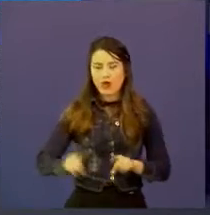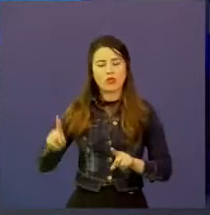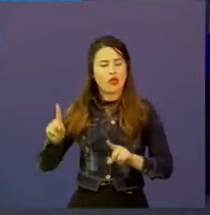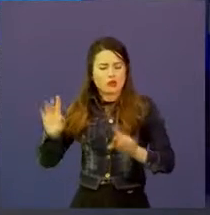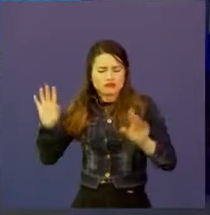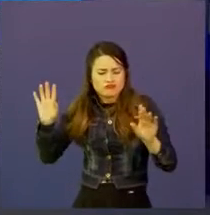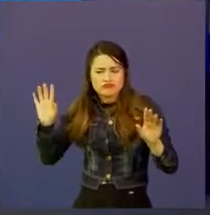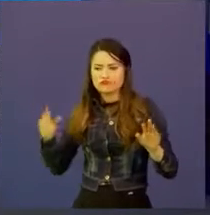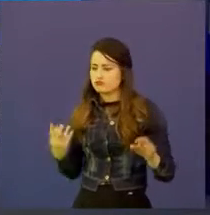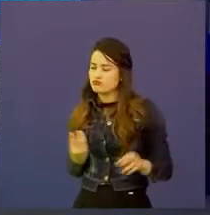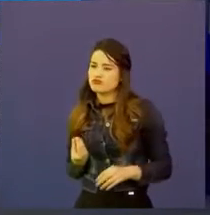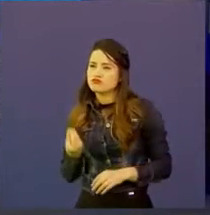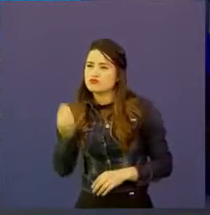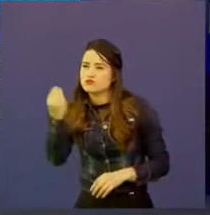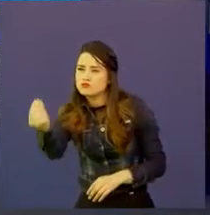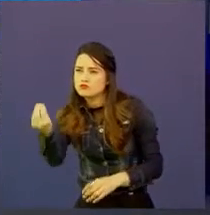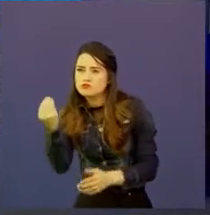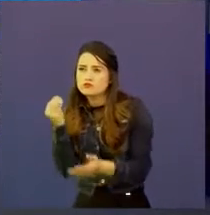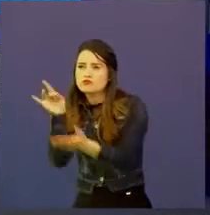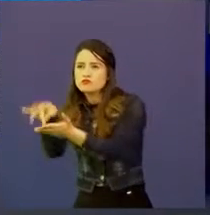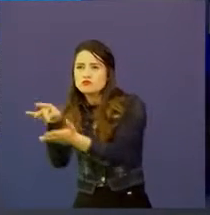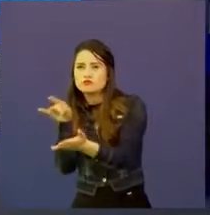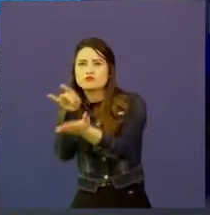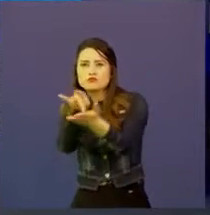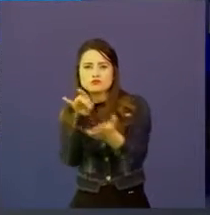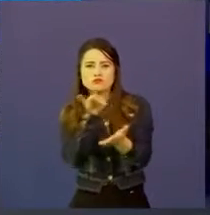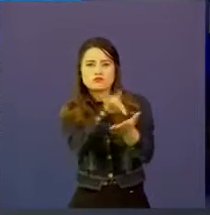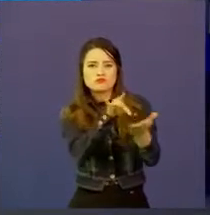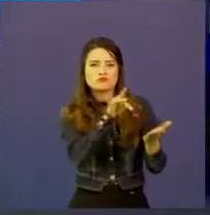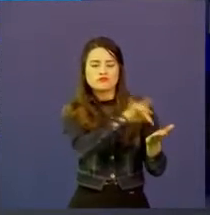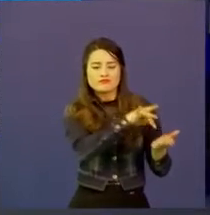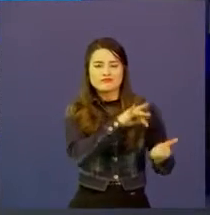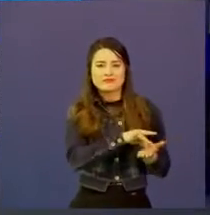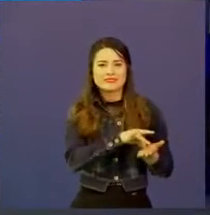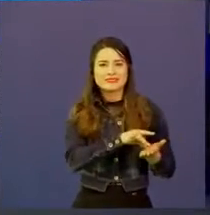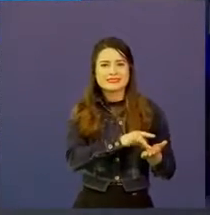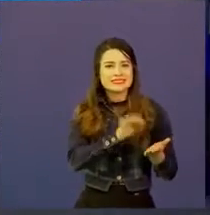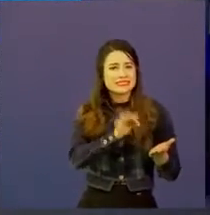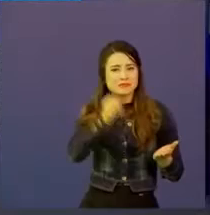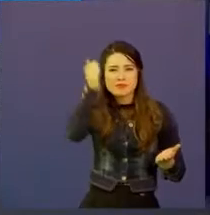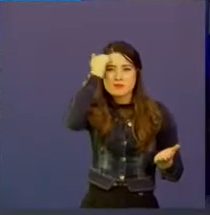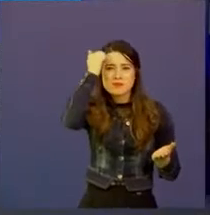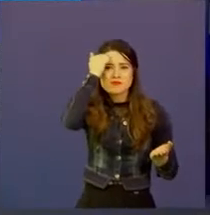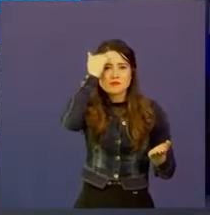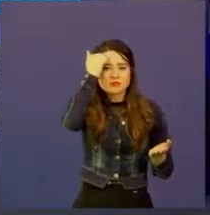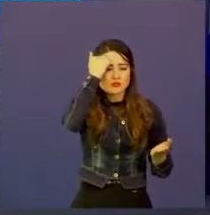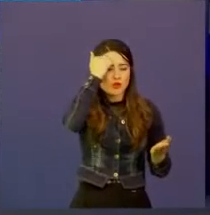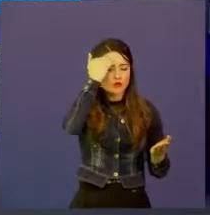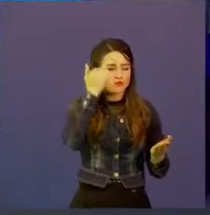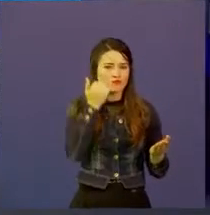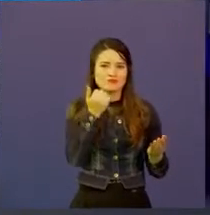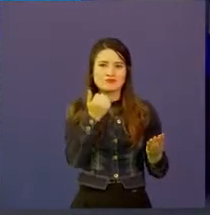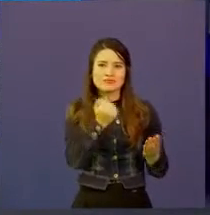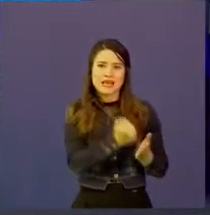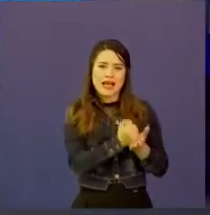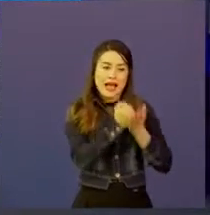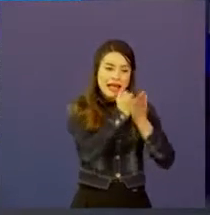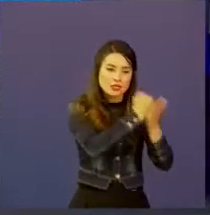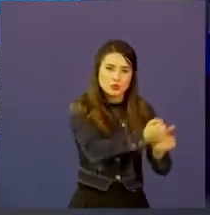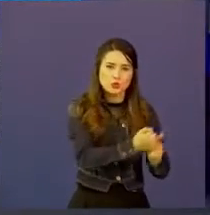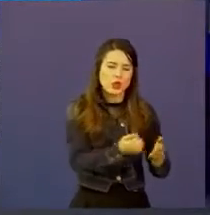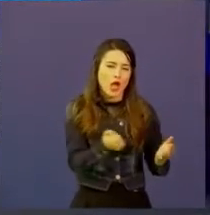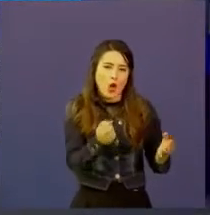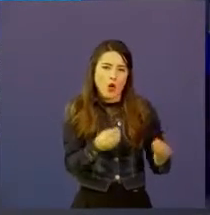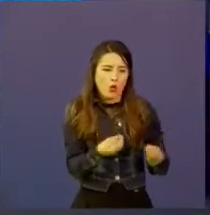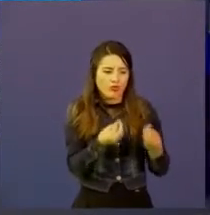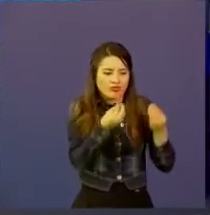los docentes o dejarles más bien a los docentes algo que les permita dar el paso para empezar